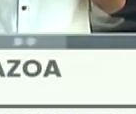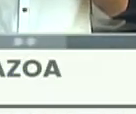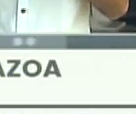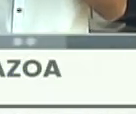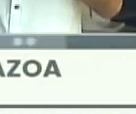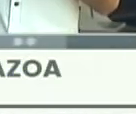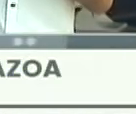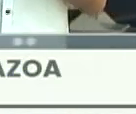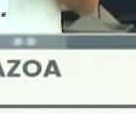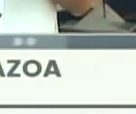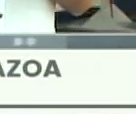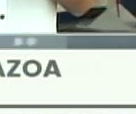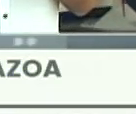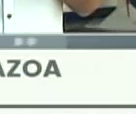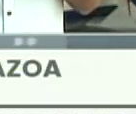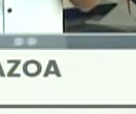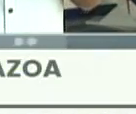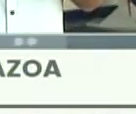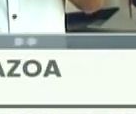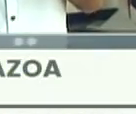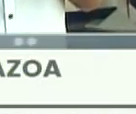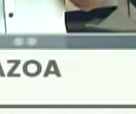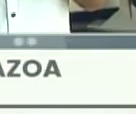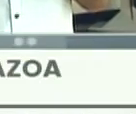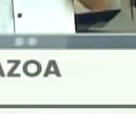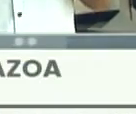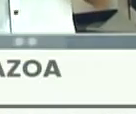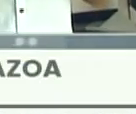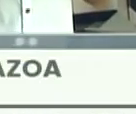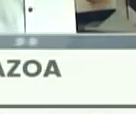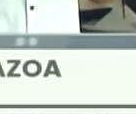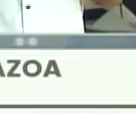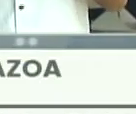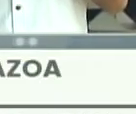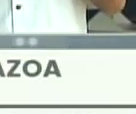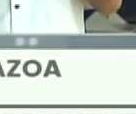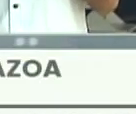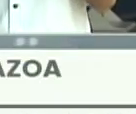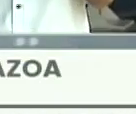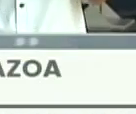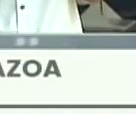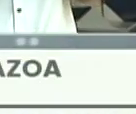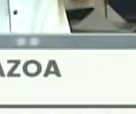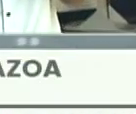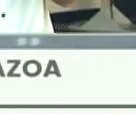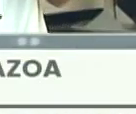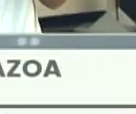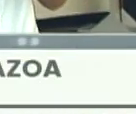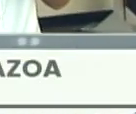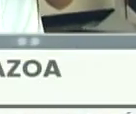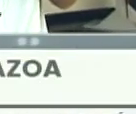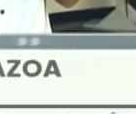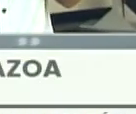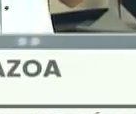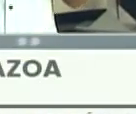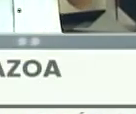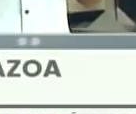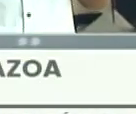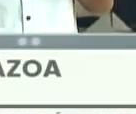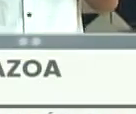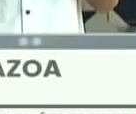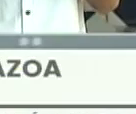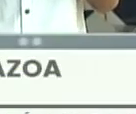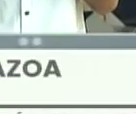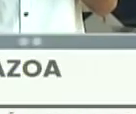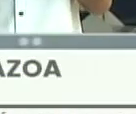Asunción. Cuando empieza el galerón y entra mi negra en pelea, todo el mundo la rodea como hormiguero a huesito, porque hay que